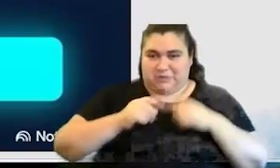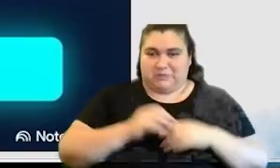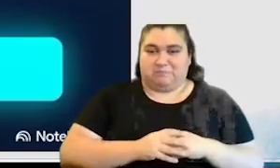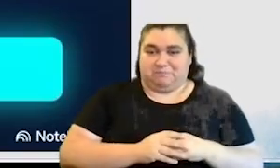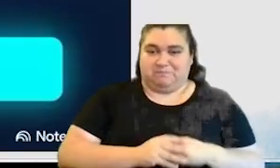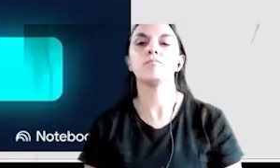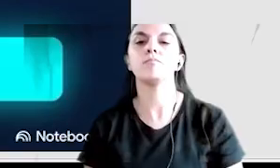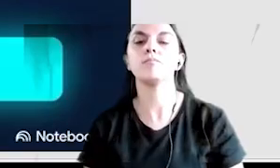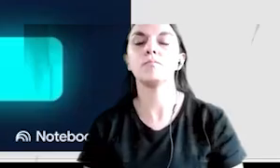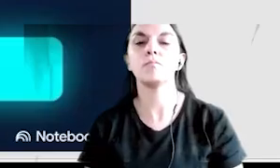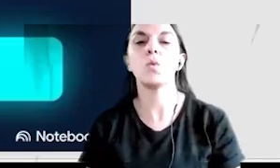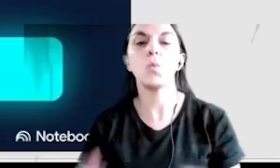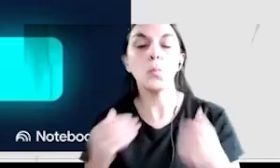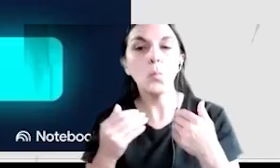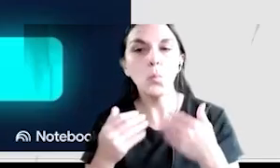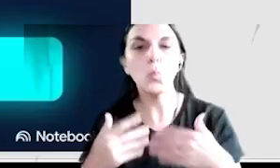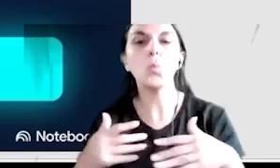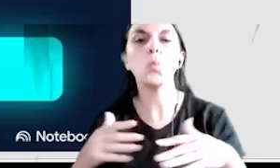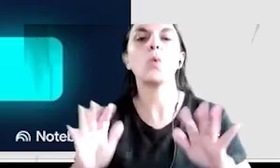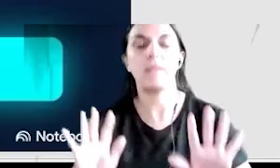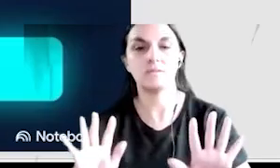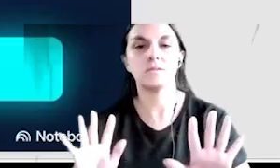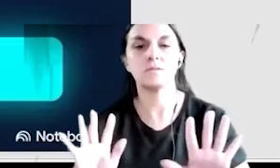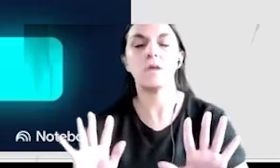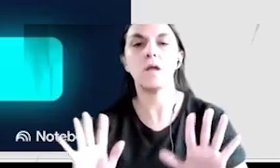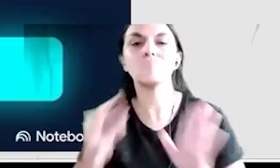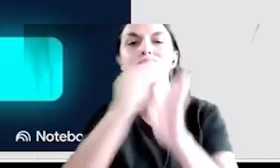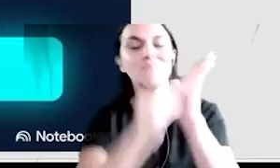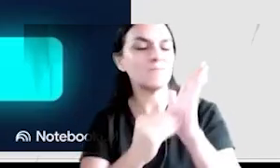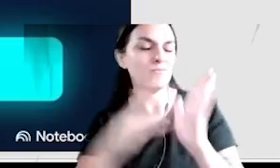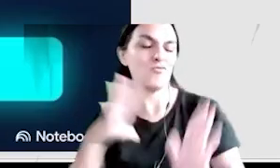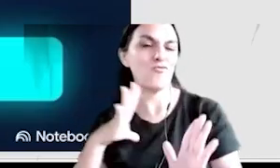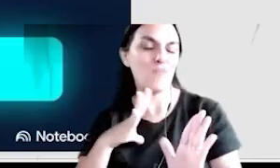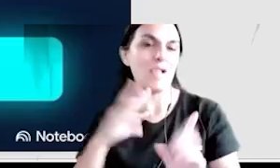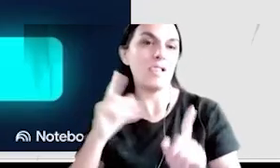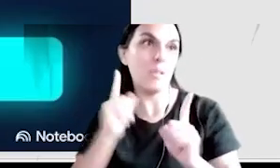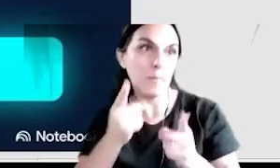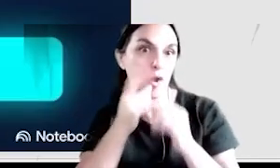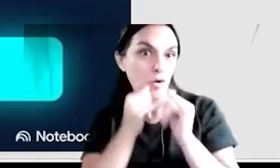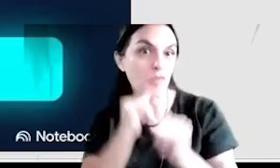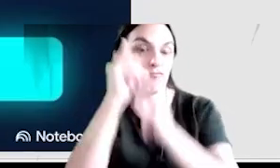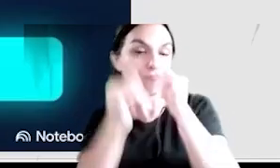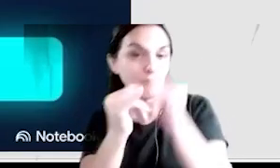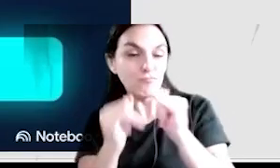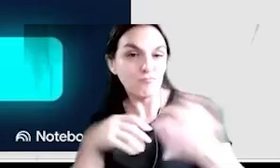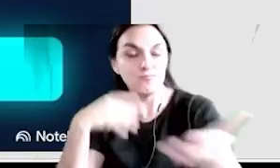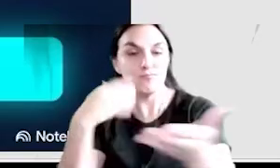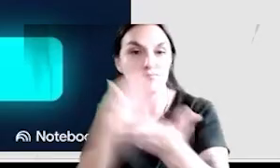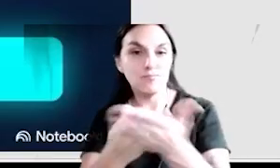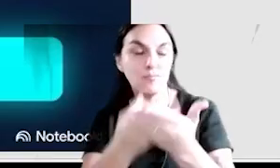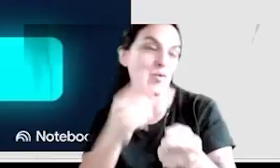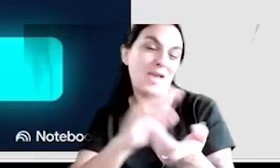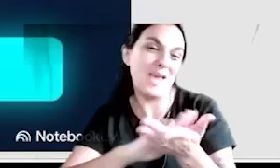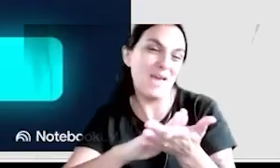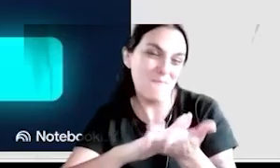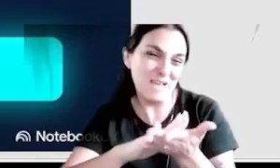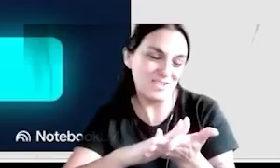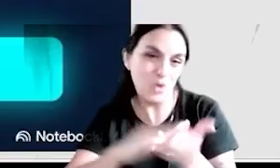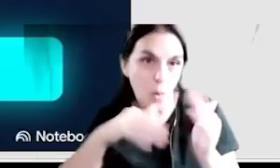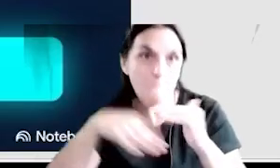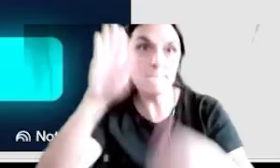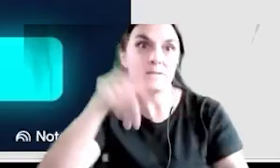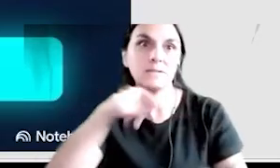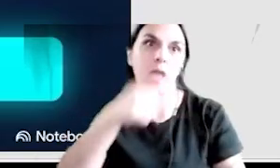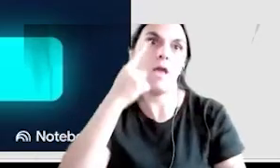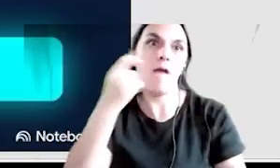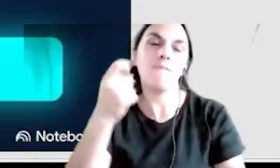porque puede ser que no estén inscriptos, que presenten la informativa porque superan el monto mínimo y ahí se dan cuenta de que se tienen que